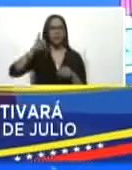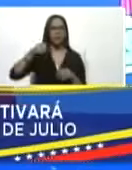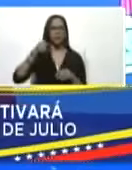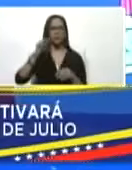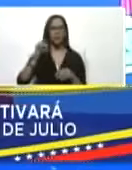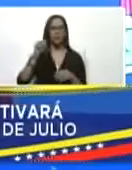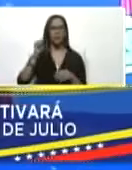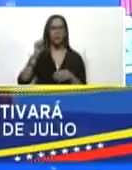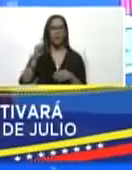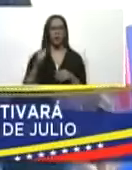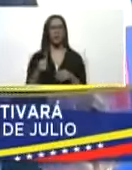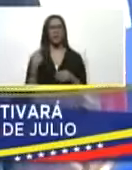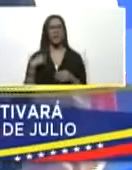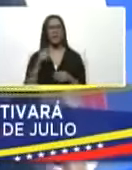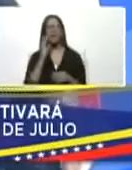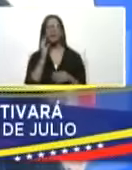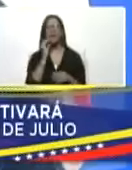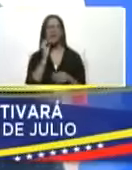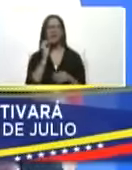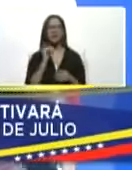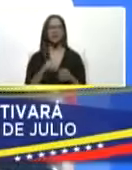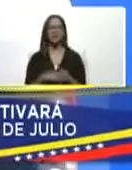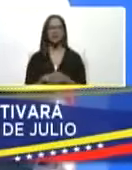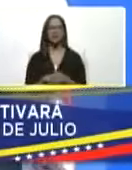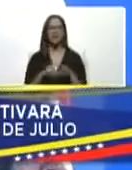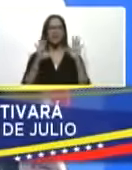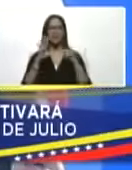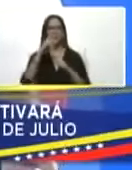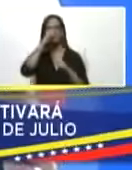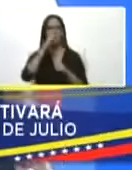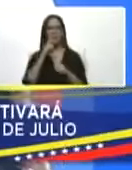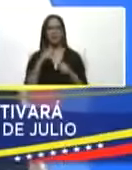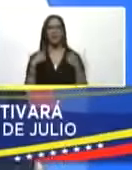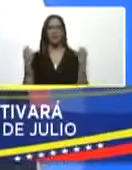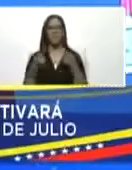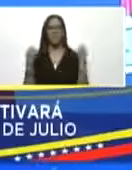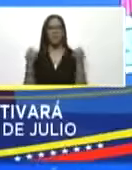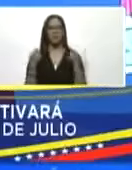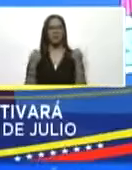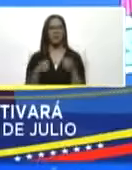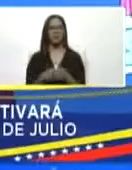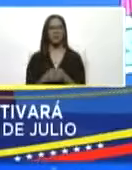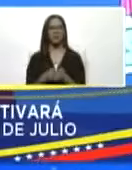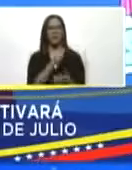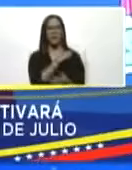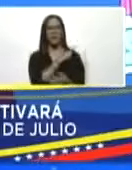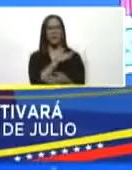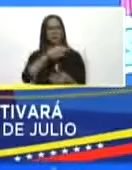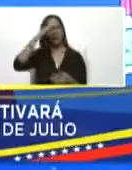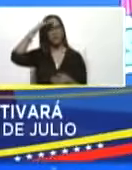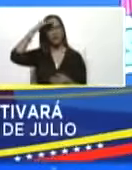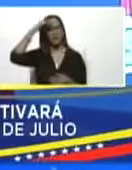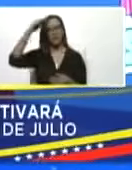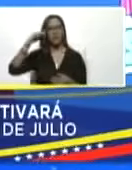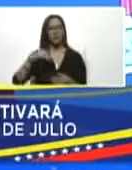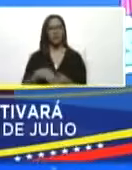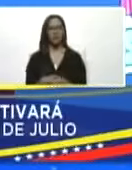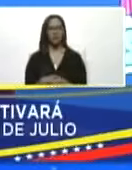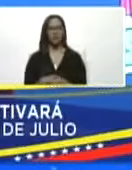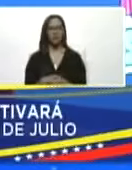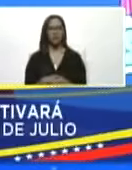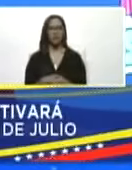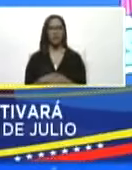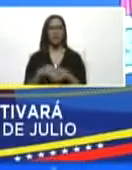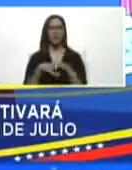Escalona, que tiene experiencia de ya de 15 años en campaña. Capitán del Ejército en